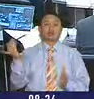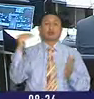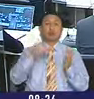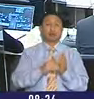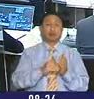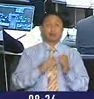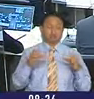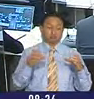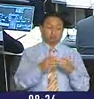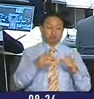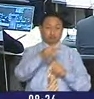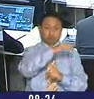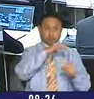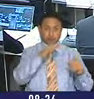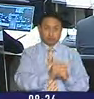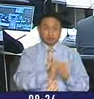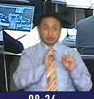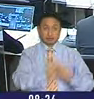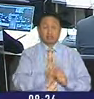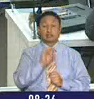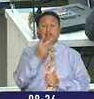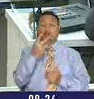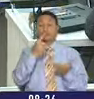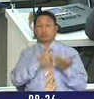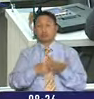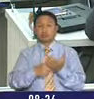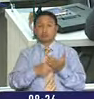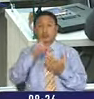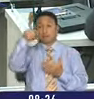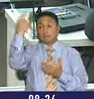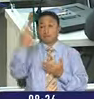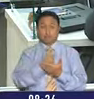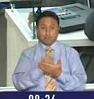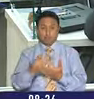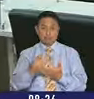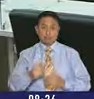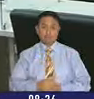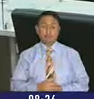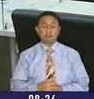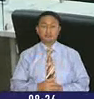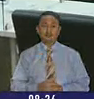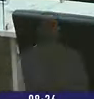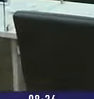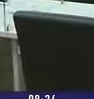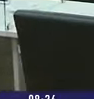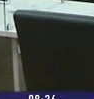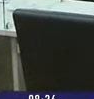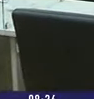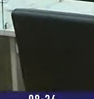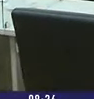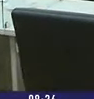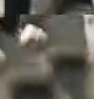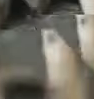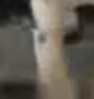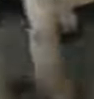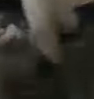a la Comisión de Ambiente y el segundo y último debate será la próxima semana. Informó Priscila